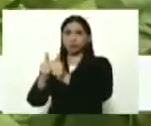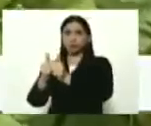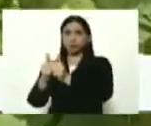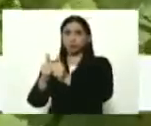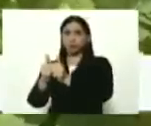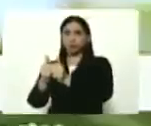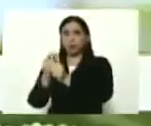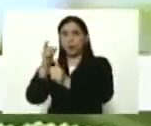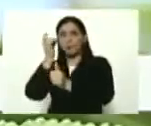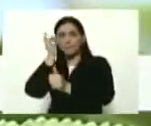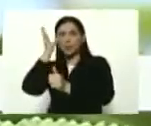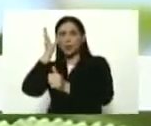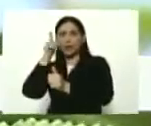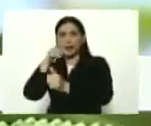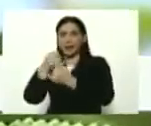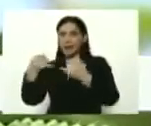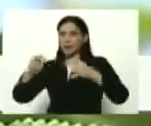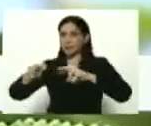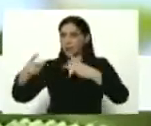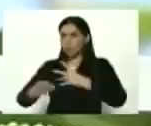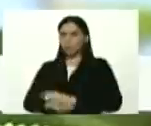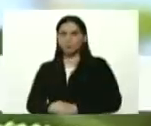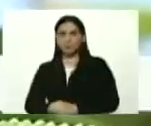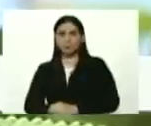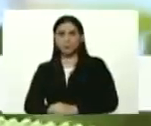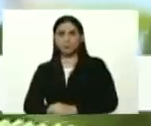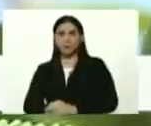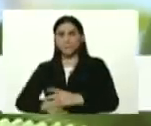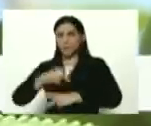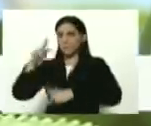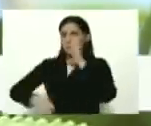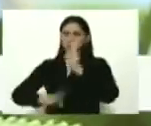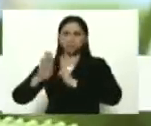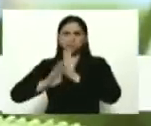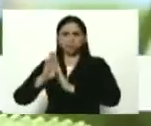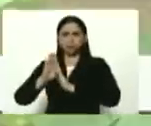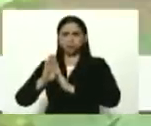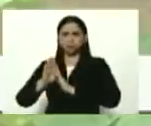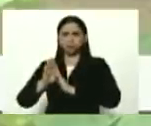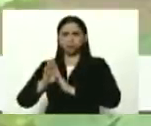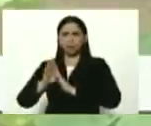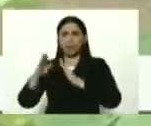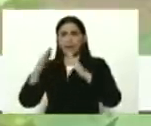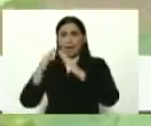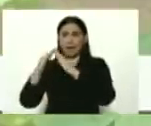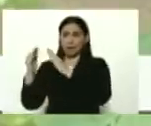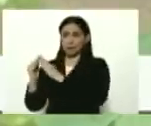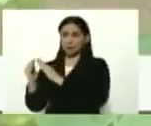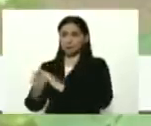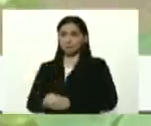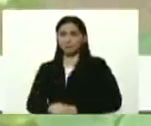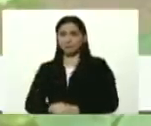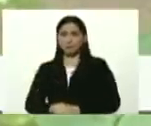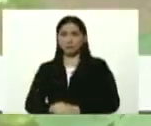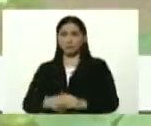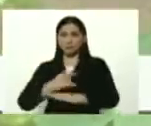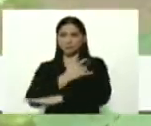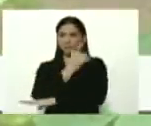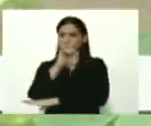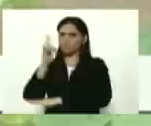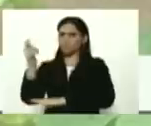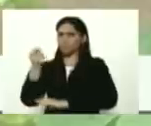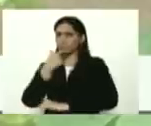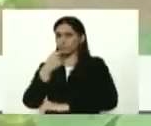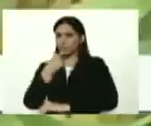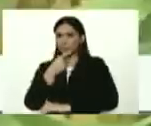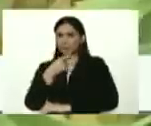estas iniciativas. Una línea vanguardia ha sido la de la producción desde el hogar de las plantas medicinales. Por